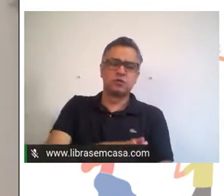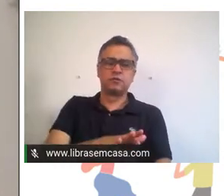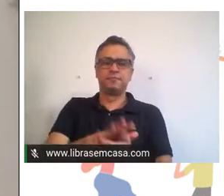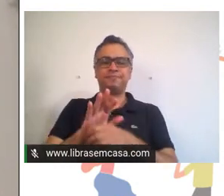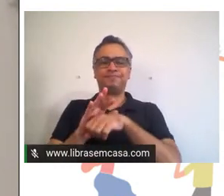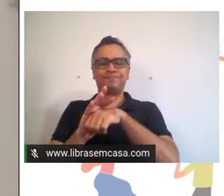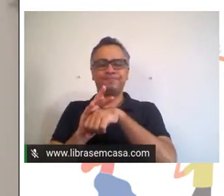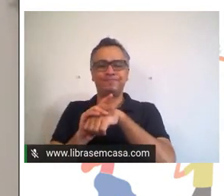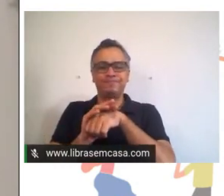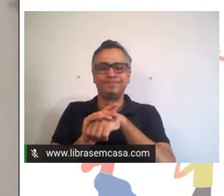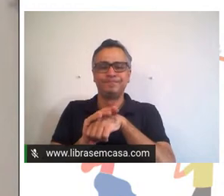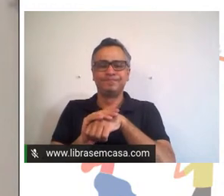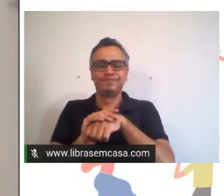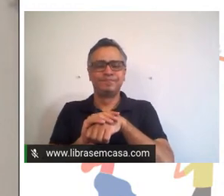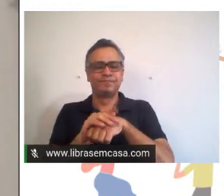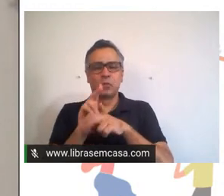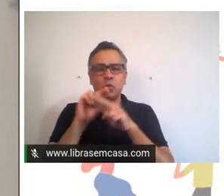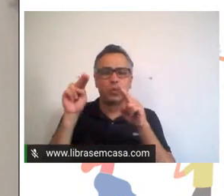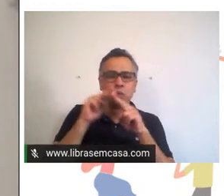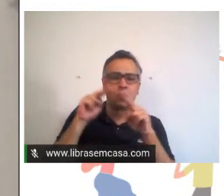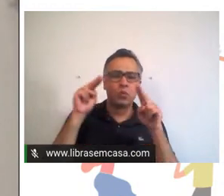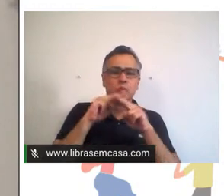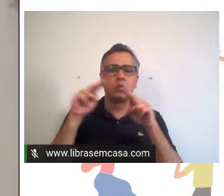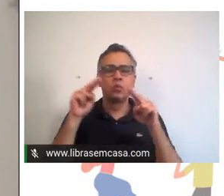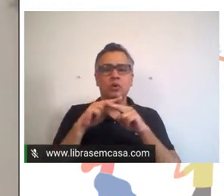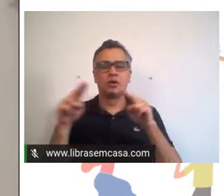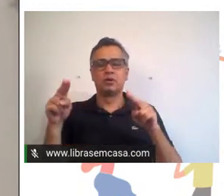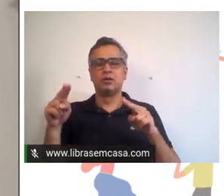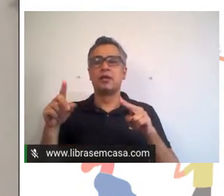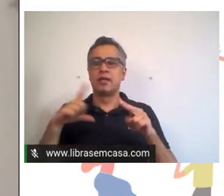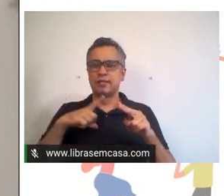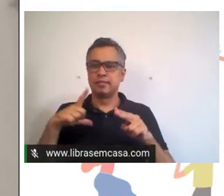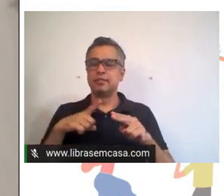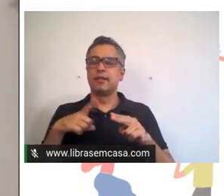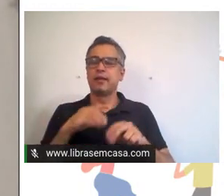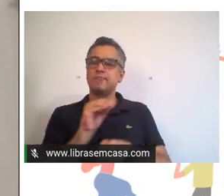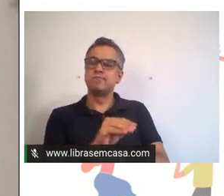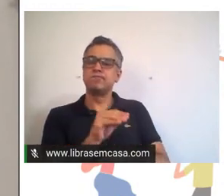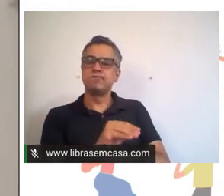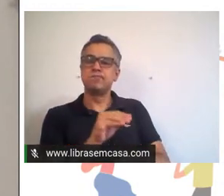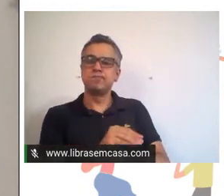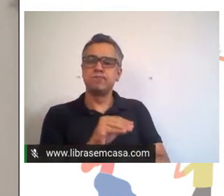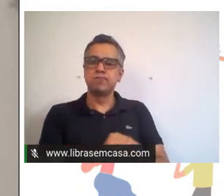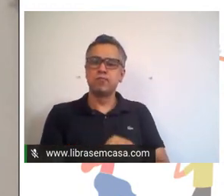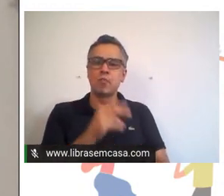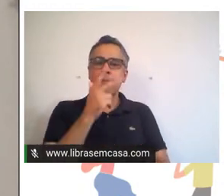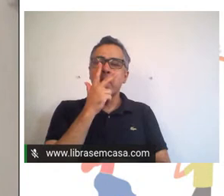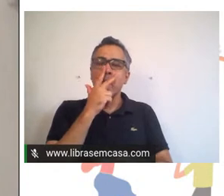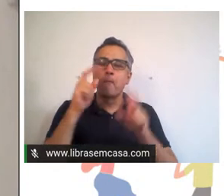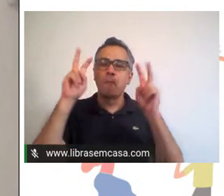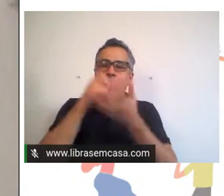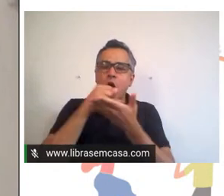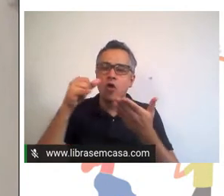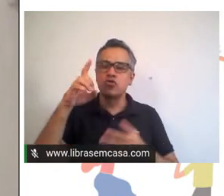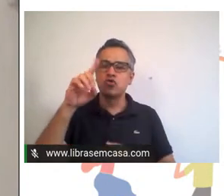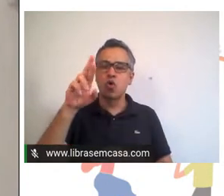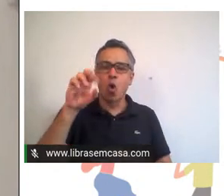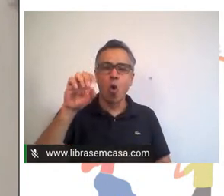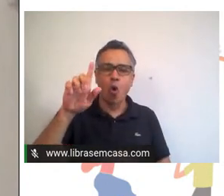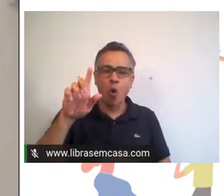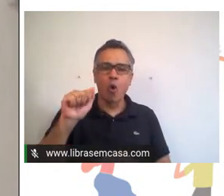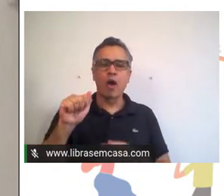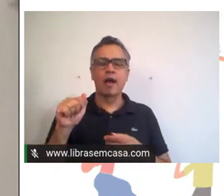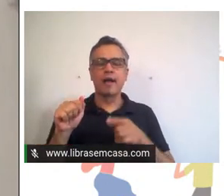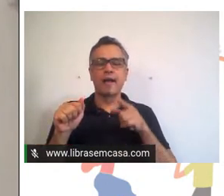enfermedades disimuladas porque están, bueno, porque están alimentados con drogas que logran tener